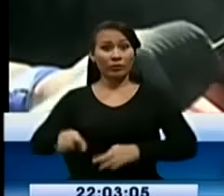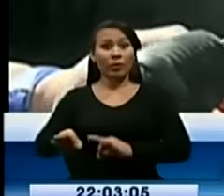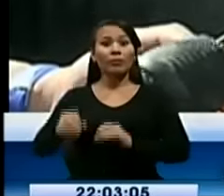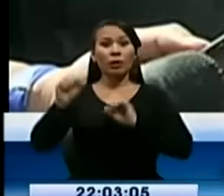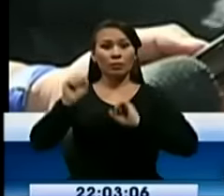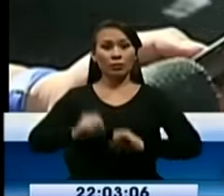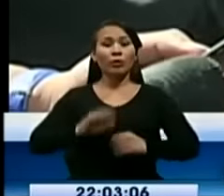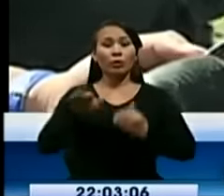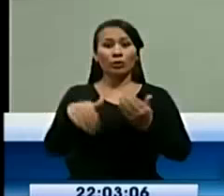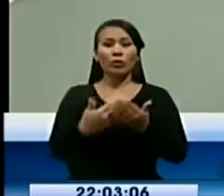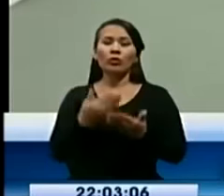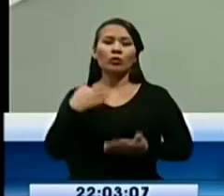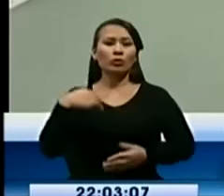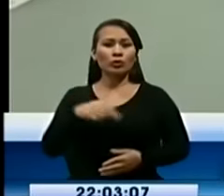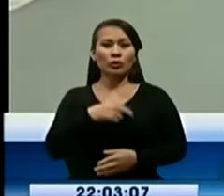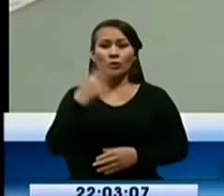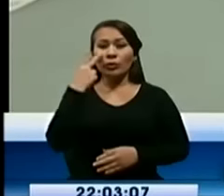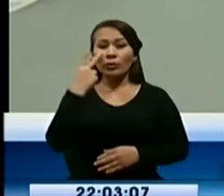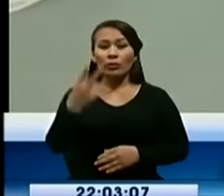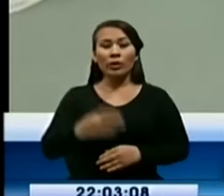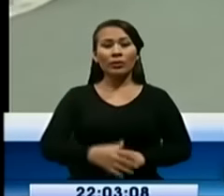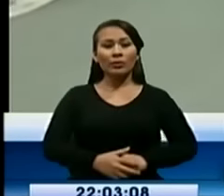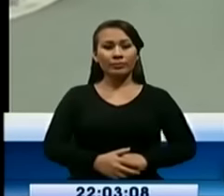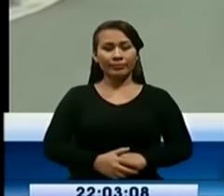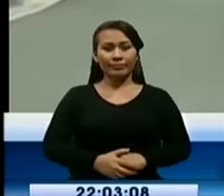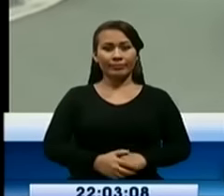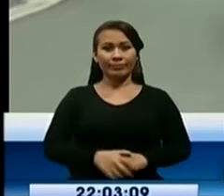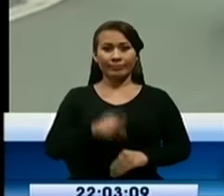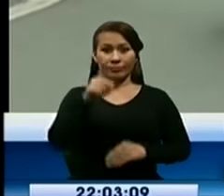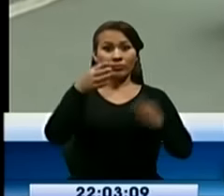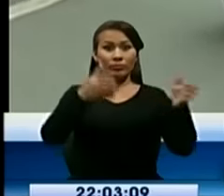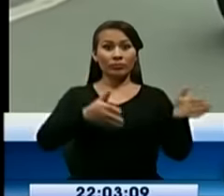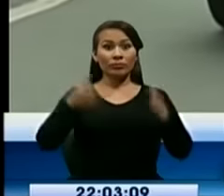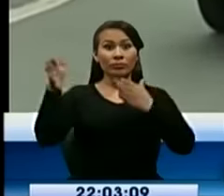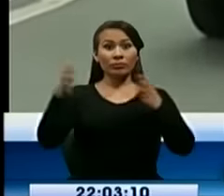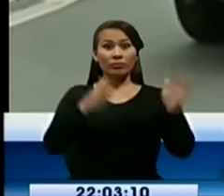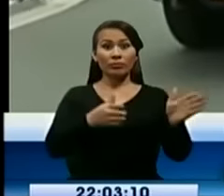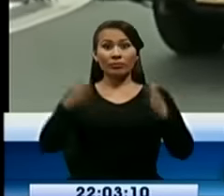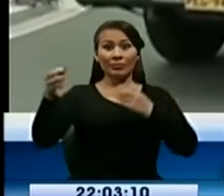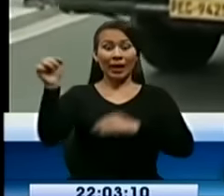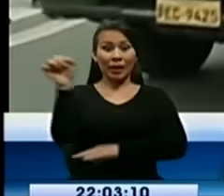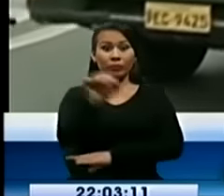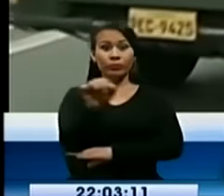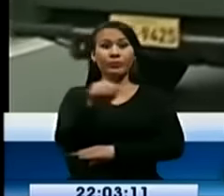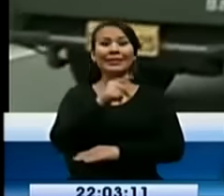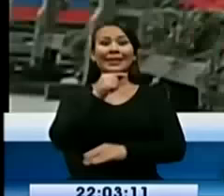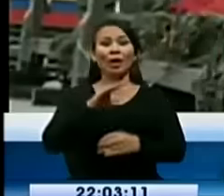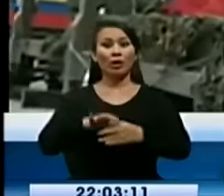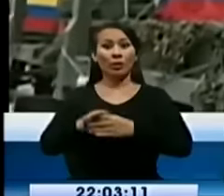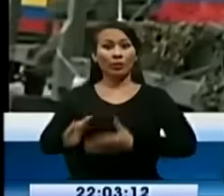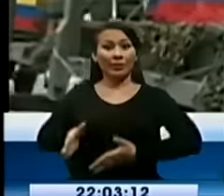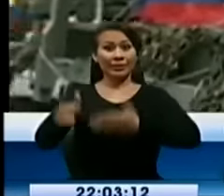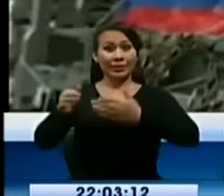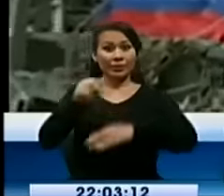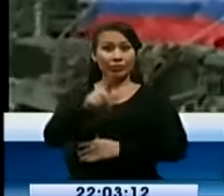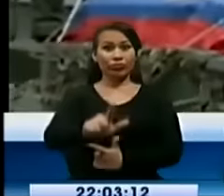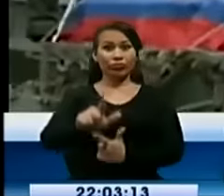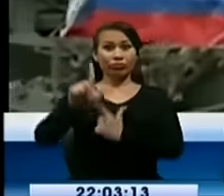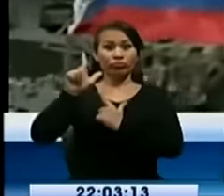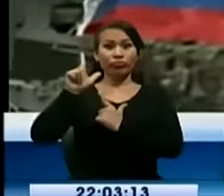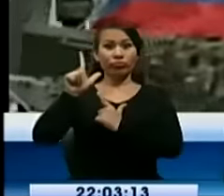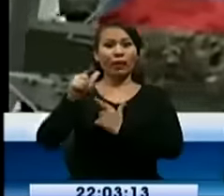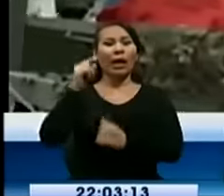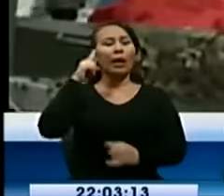cualquier posibilidad. Los cofres mortuorios fueron dispuestos sobre camiones en los que los compañeros de armas los resguardaban como